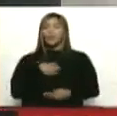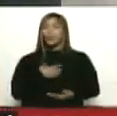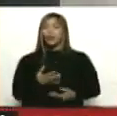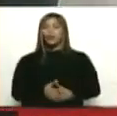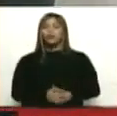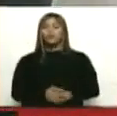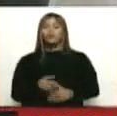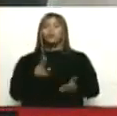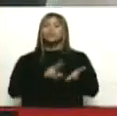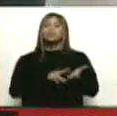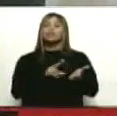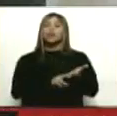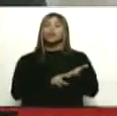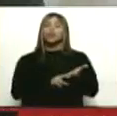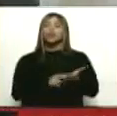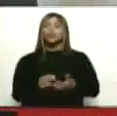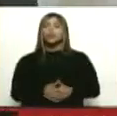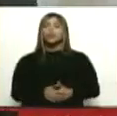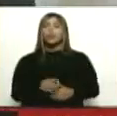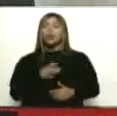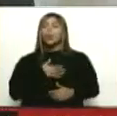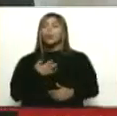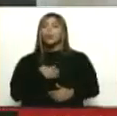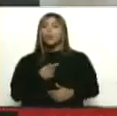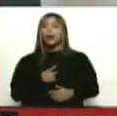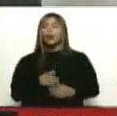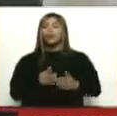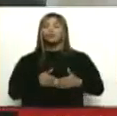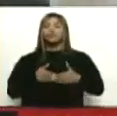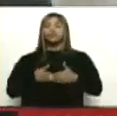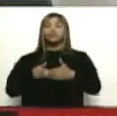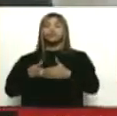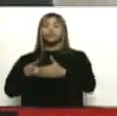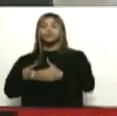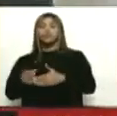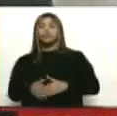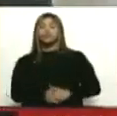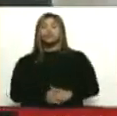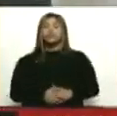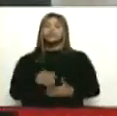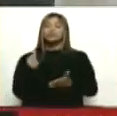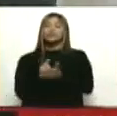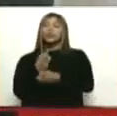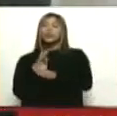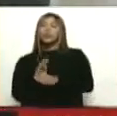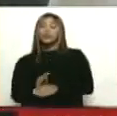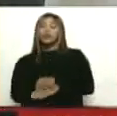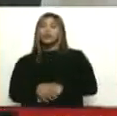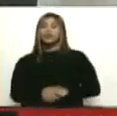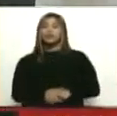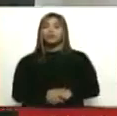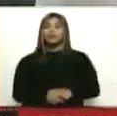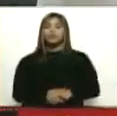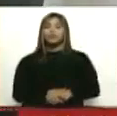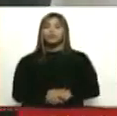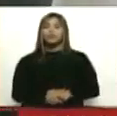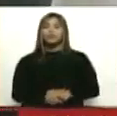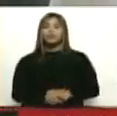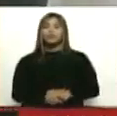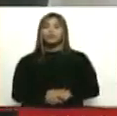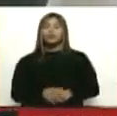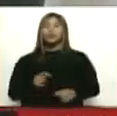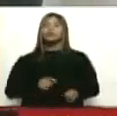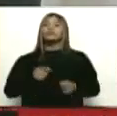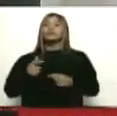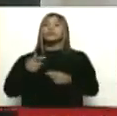compañía de seguros no puede fletar un buque que no puede asegurar un flete de un buque que